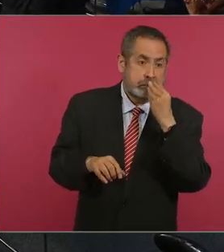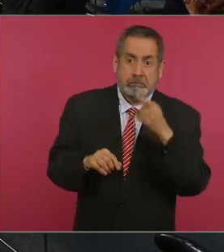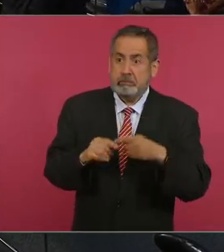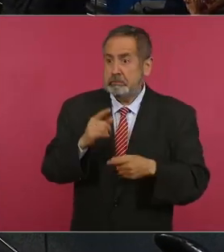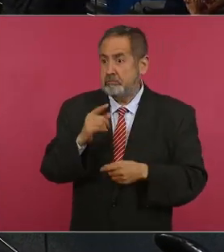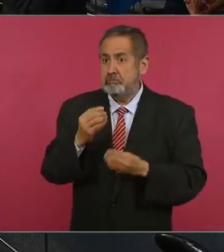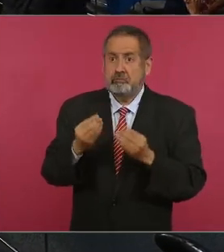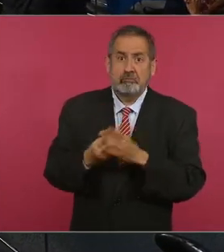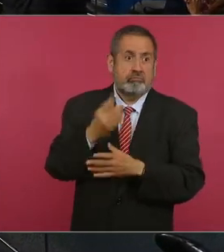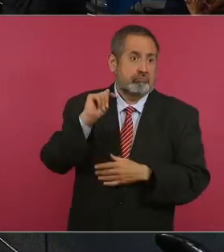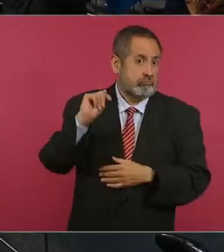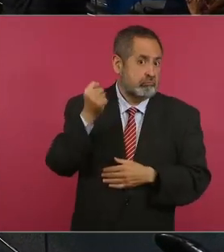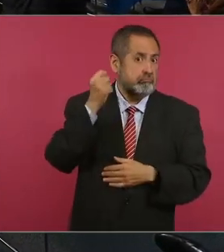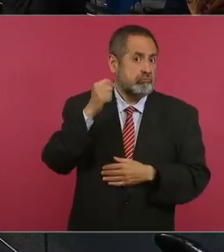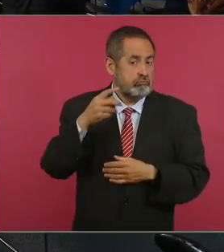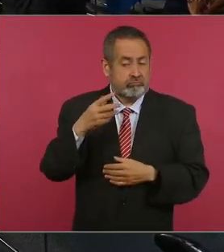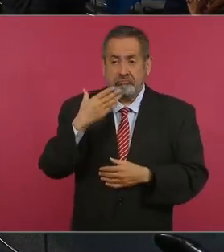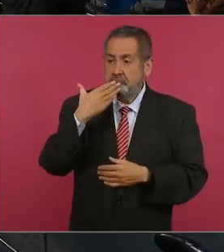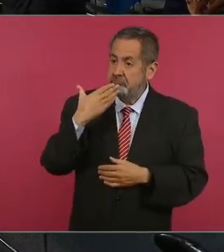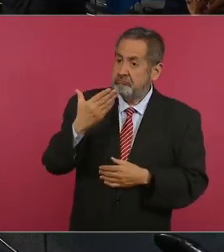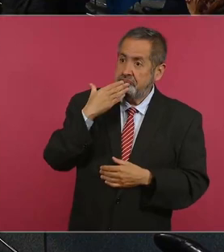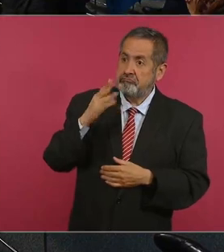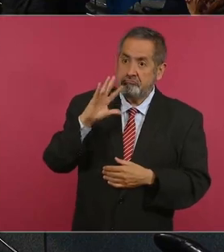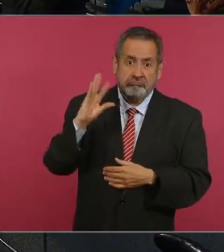¡Cuánta tecnología!